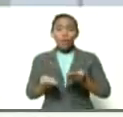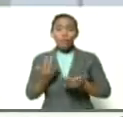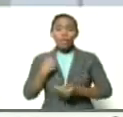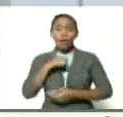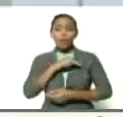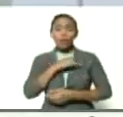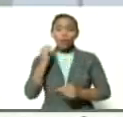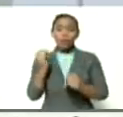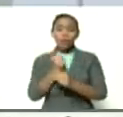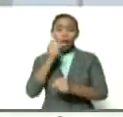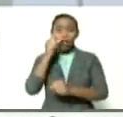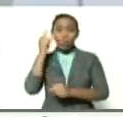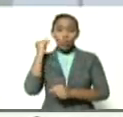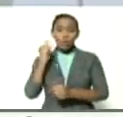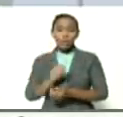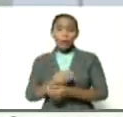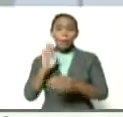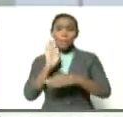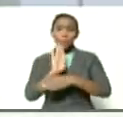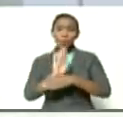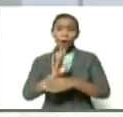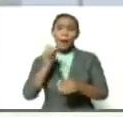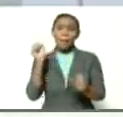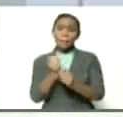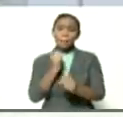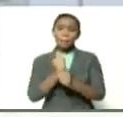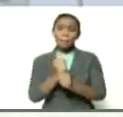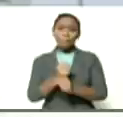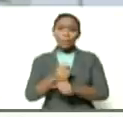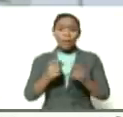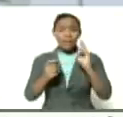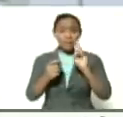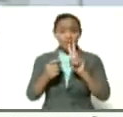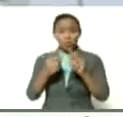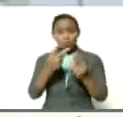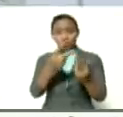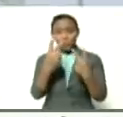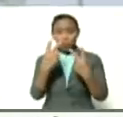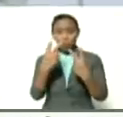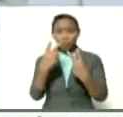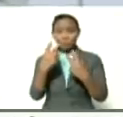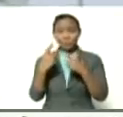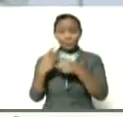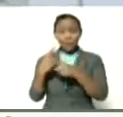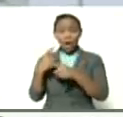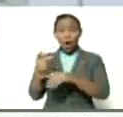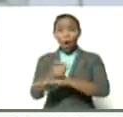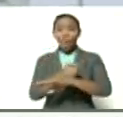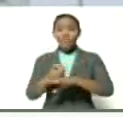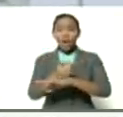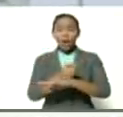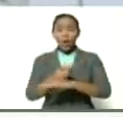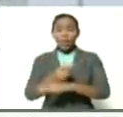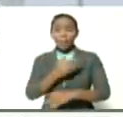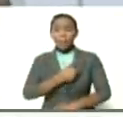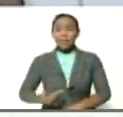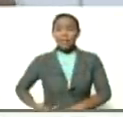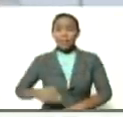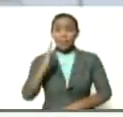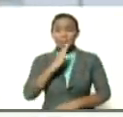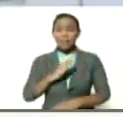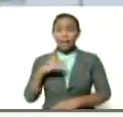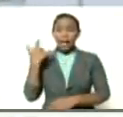nuestros trabajadores, proteger el empleo. Fíjense ustedes qué curioso. El gobierno de Jair Bolsonaro, que tiene a